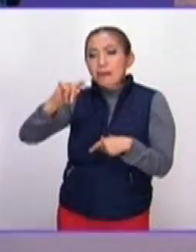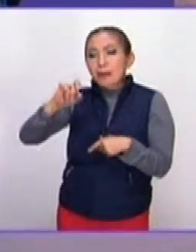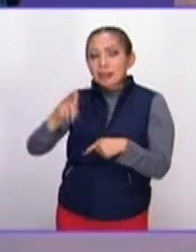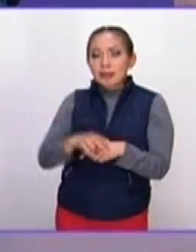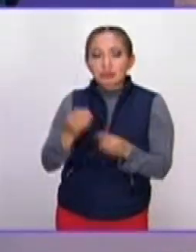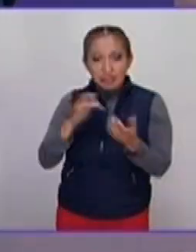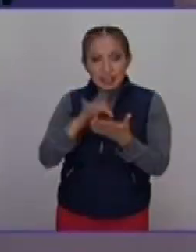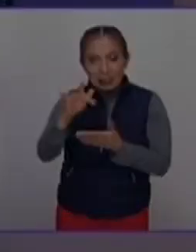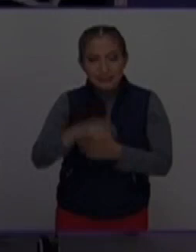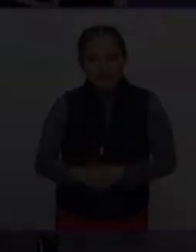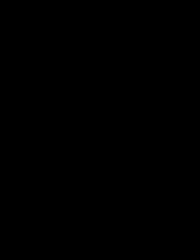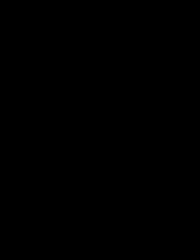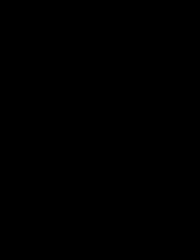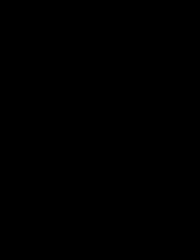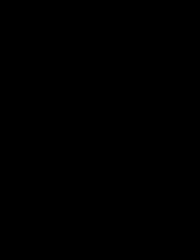muchas gracias. A usted.